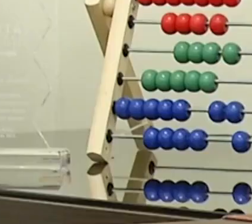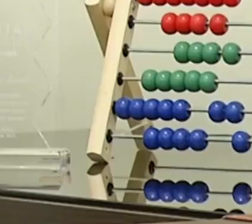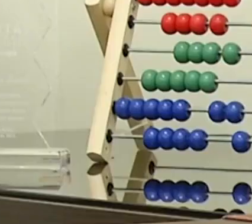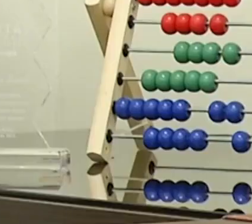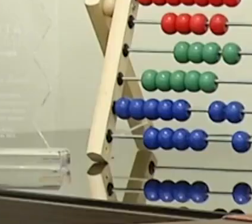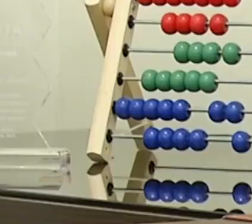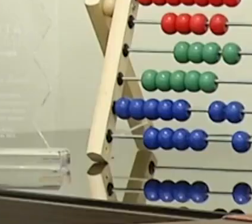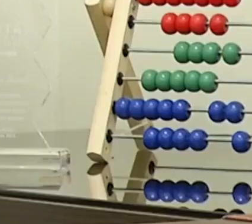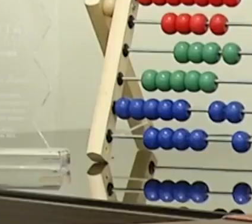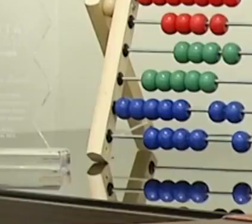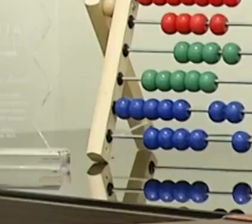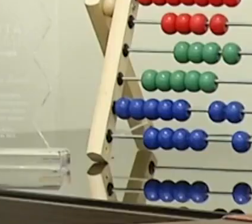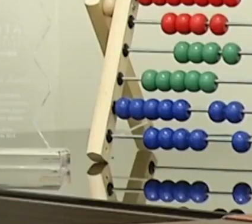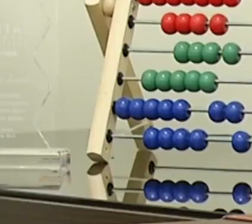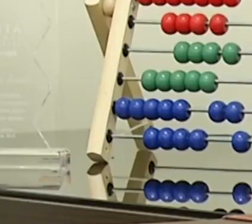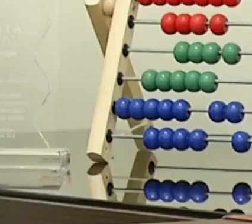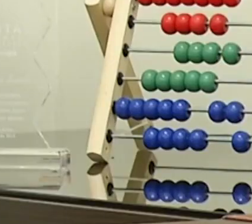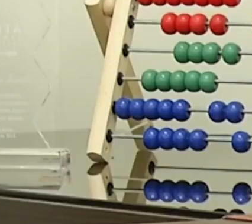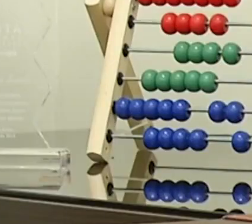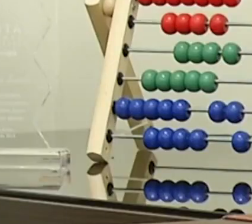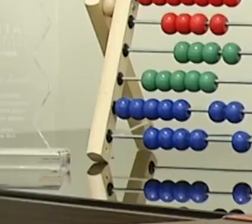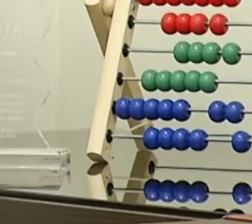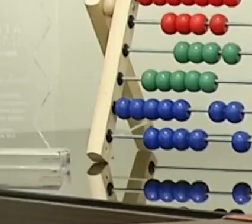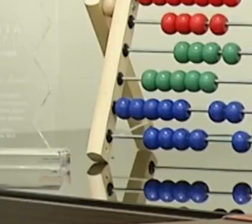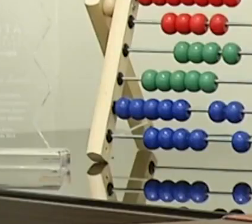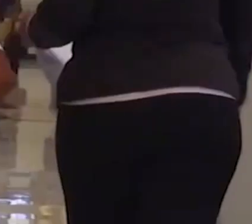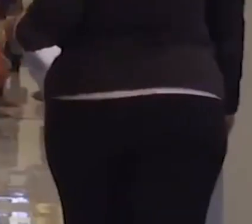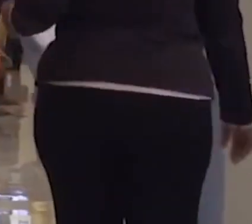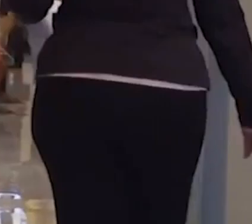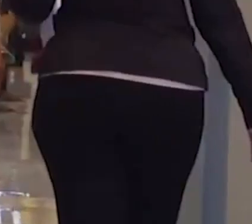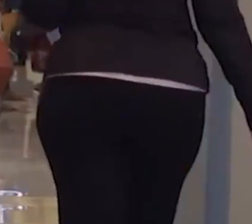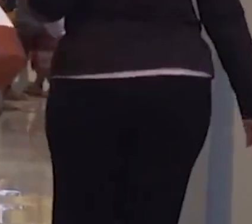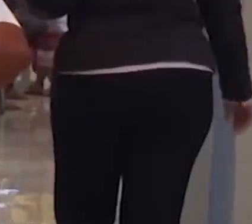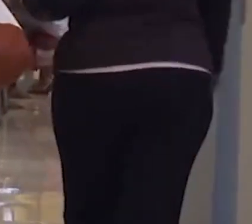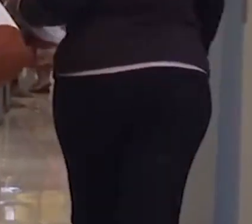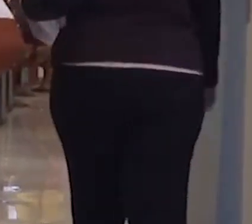consulta entre 600 a 700 niños diariamente.